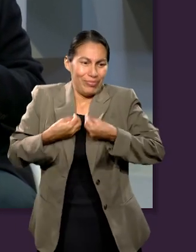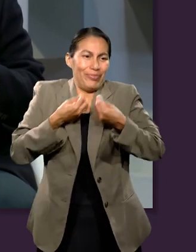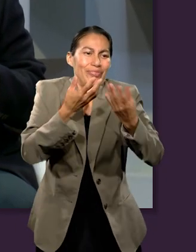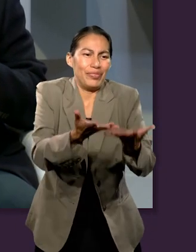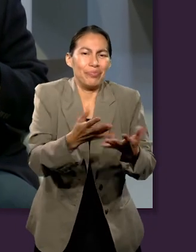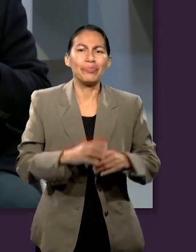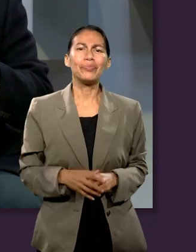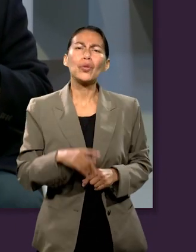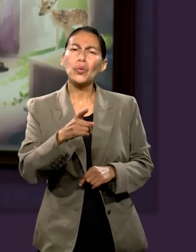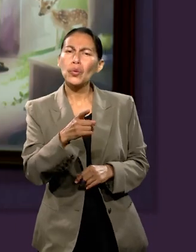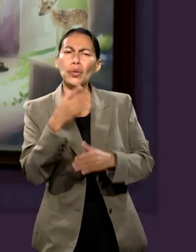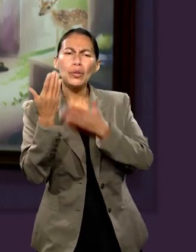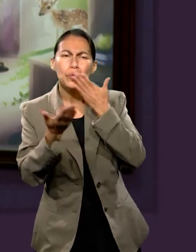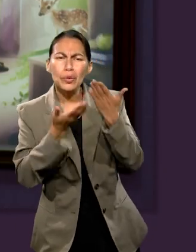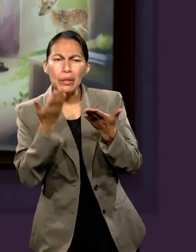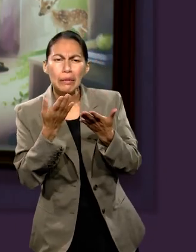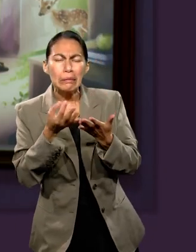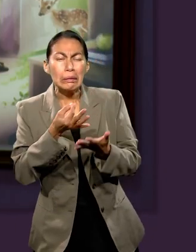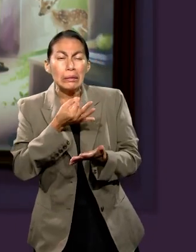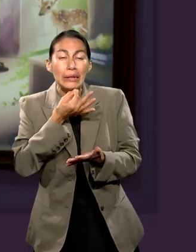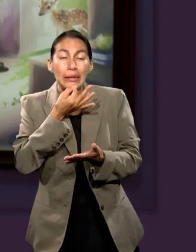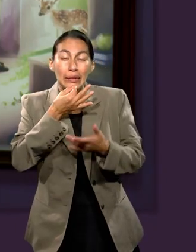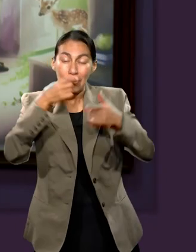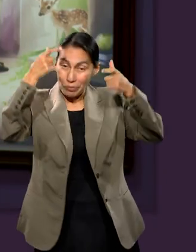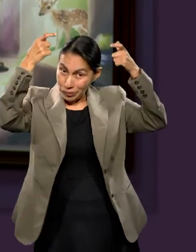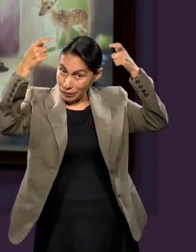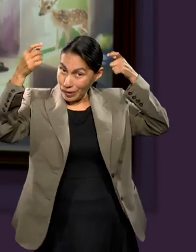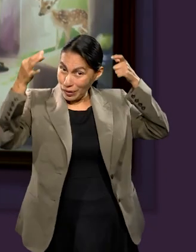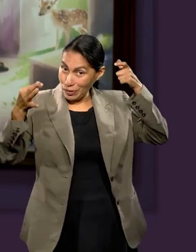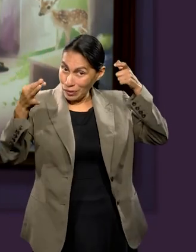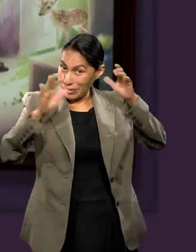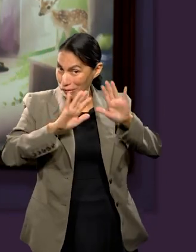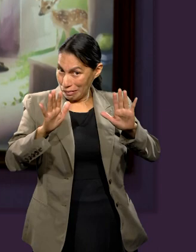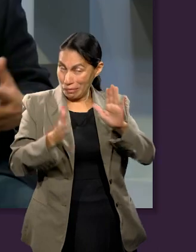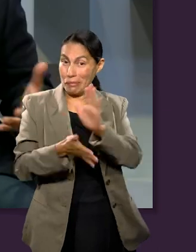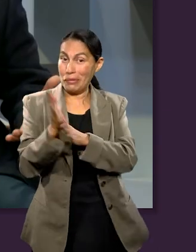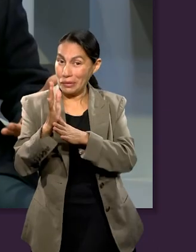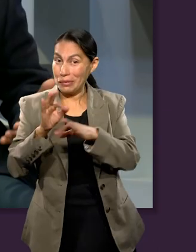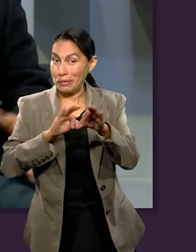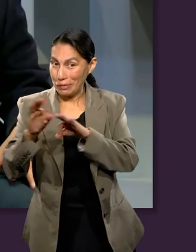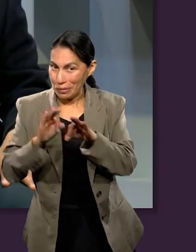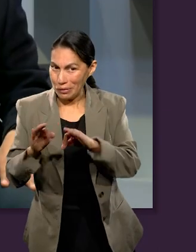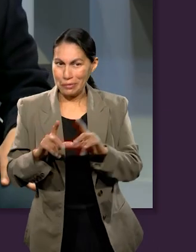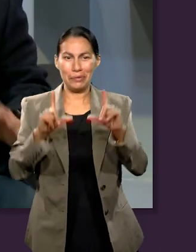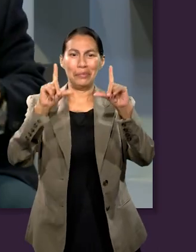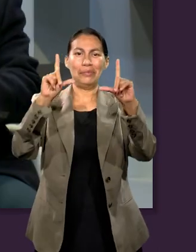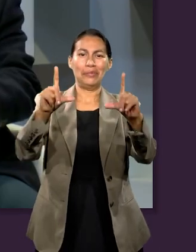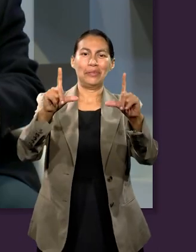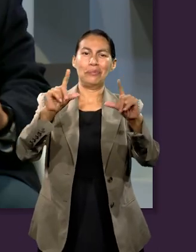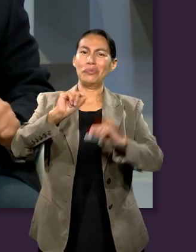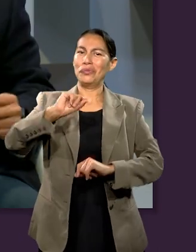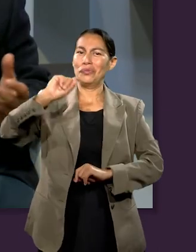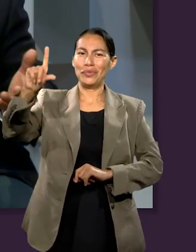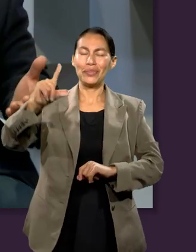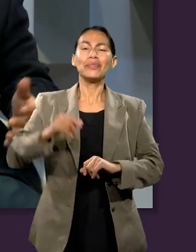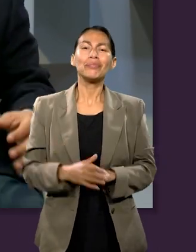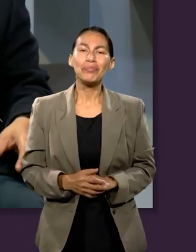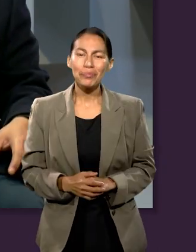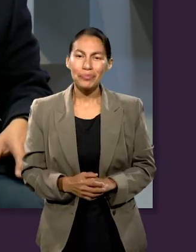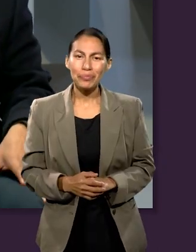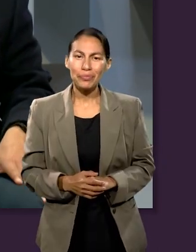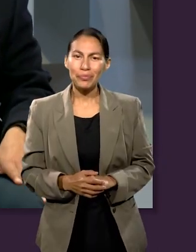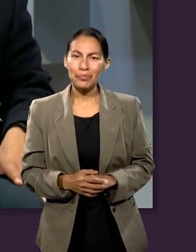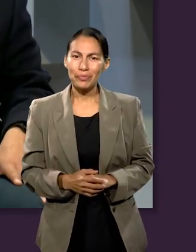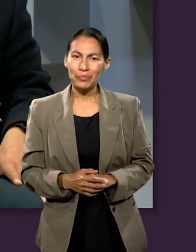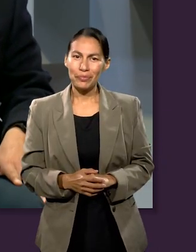tú como estudiante que estás a punto de salir al mundo laboral ya como profesional con un título con una